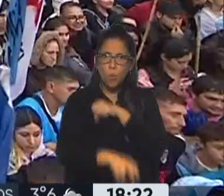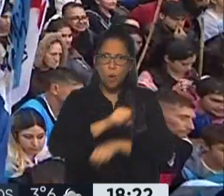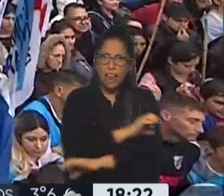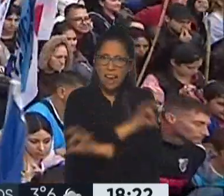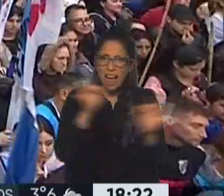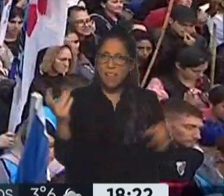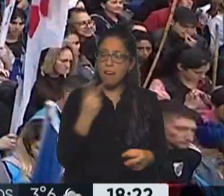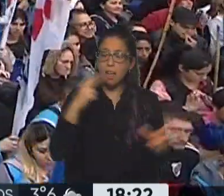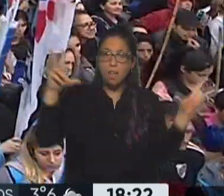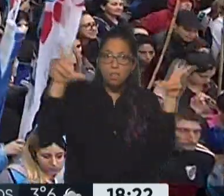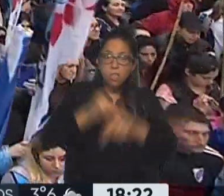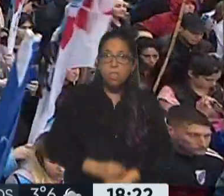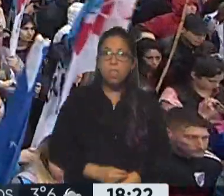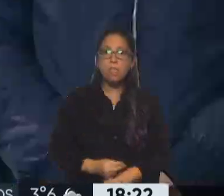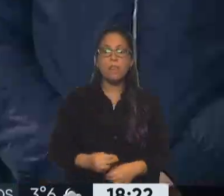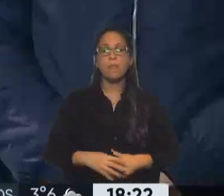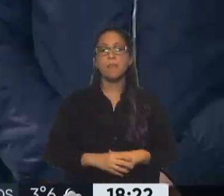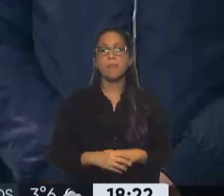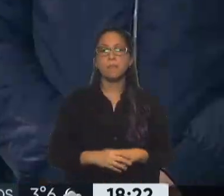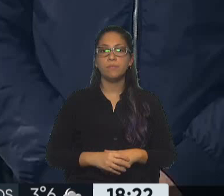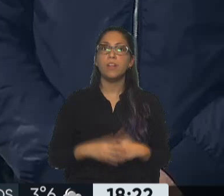quedamos sin energía. Pero entonces,